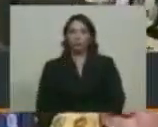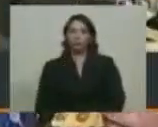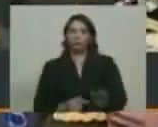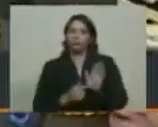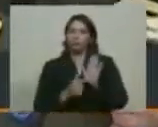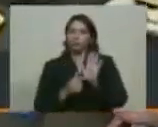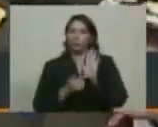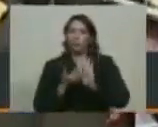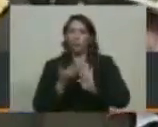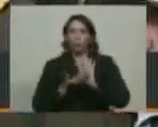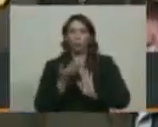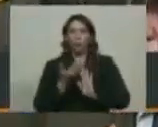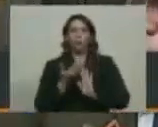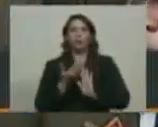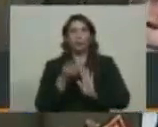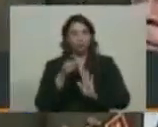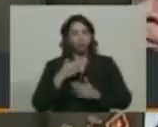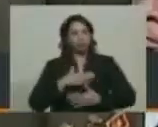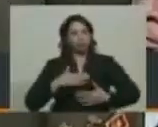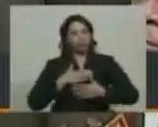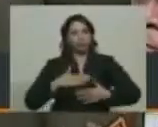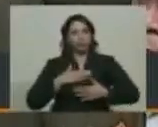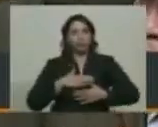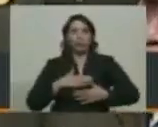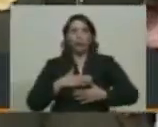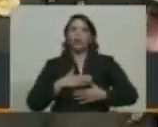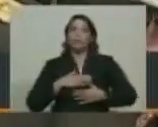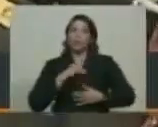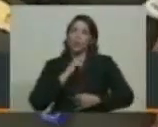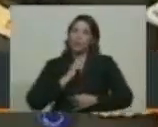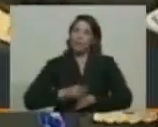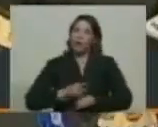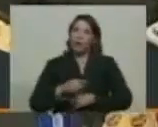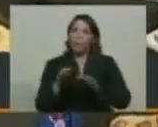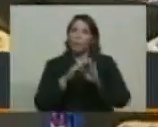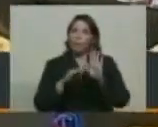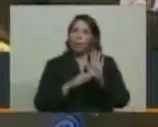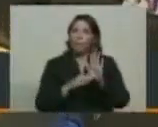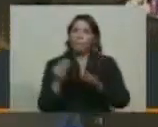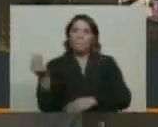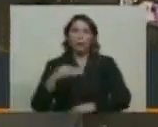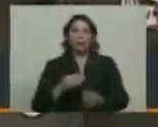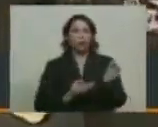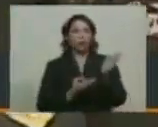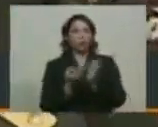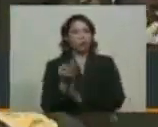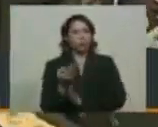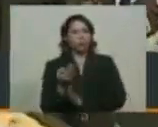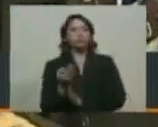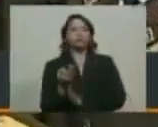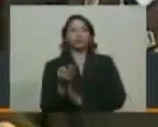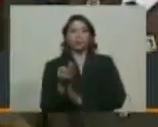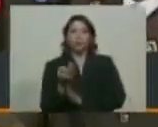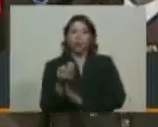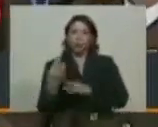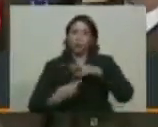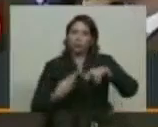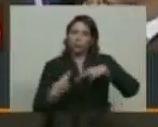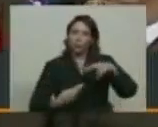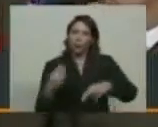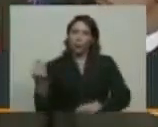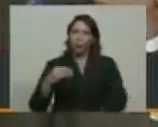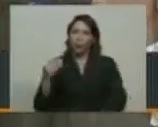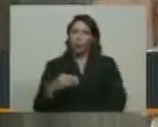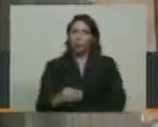estos ascensos representan la satisfacción del deber cumplido, también significa mayor lealtad, más adhesión a la causa revolucionaria que